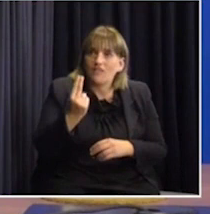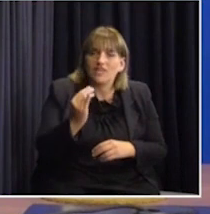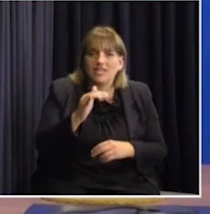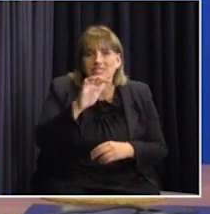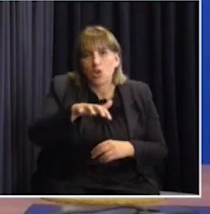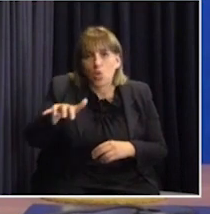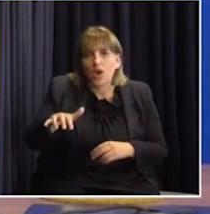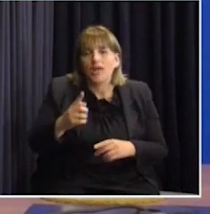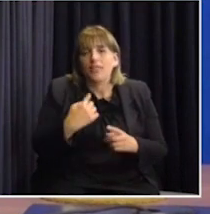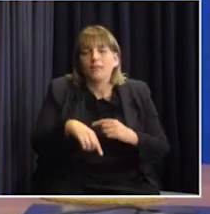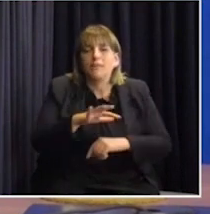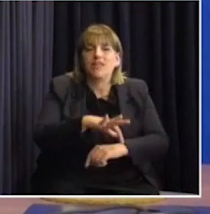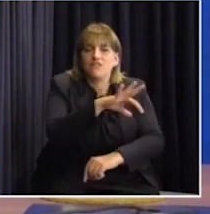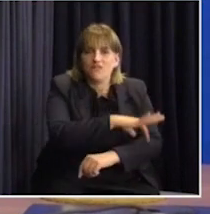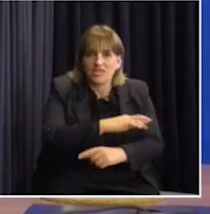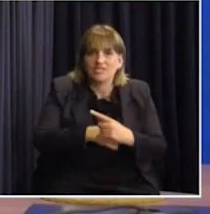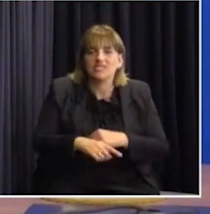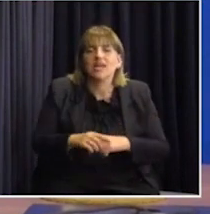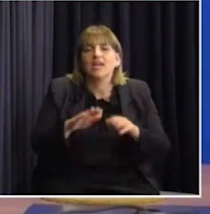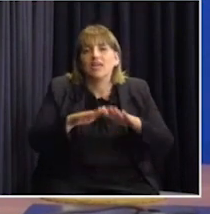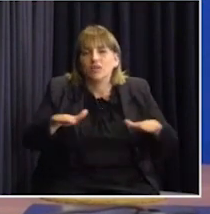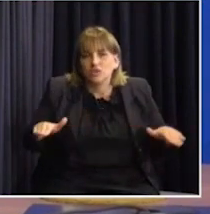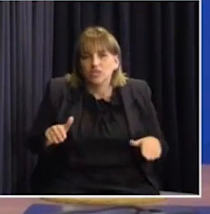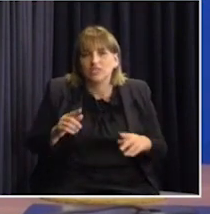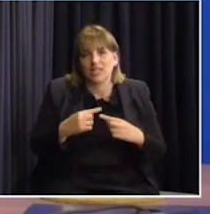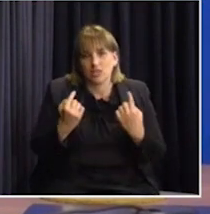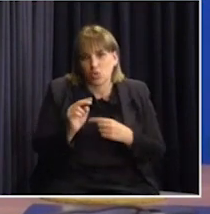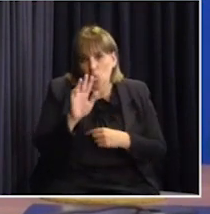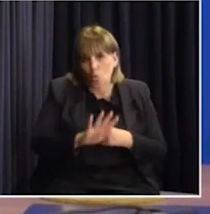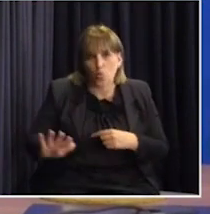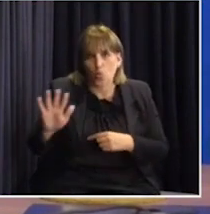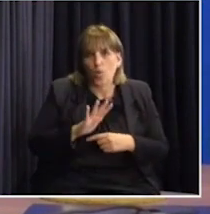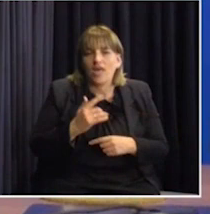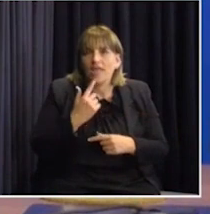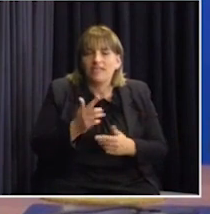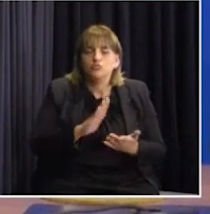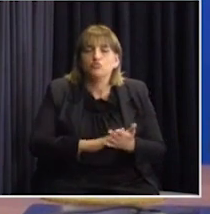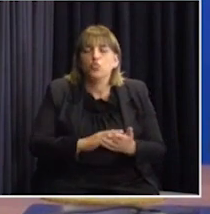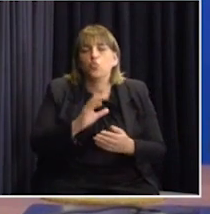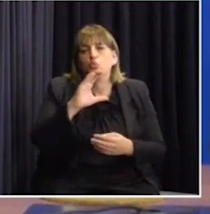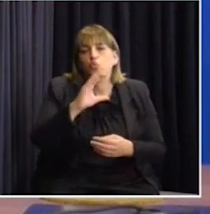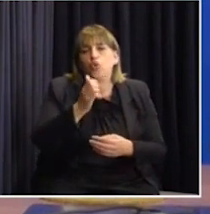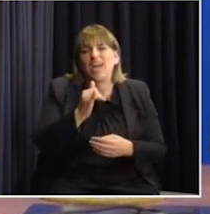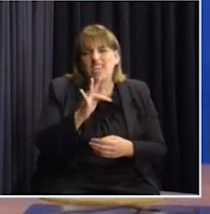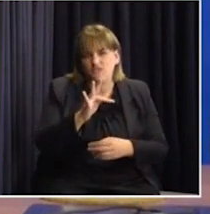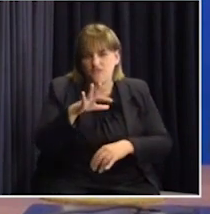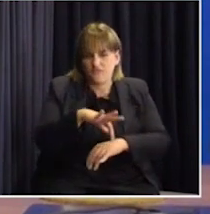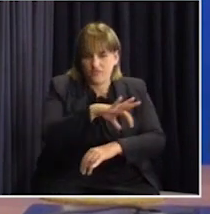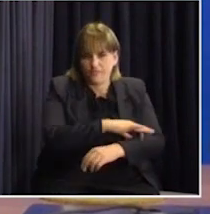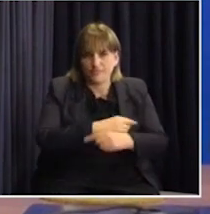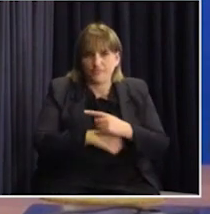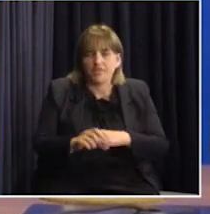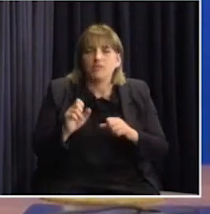los centros de primera infancia de educación inicial en todo el país esto incluye los centros caif los de inicial de la